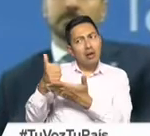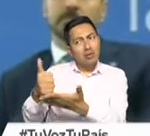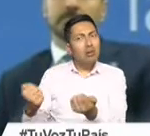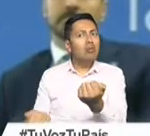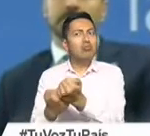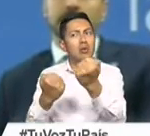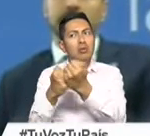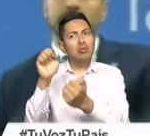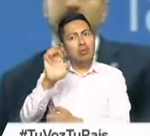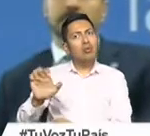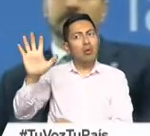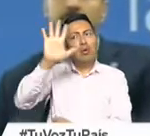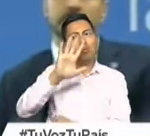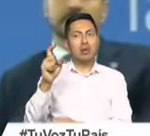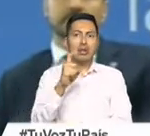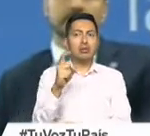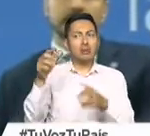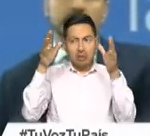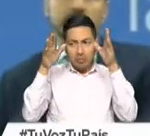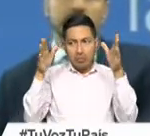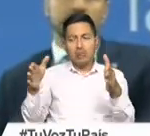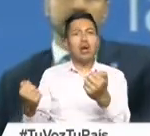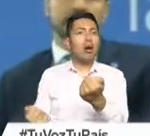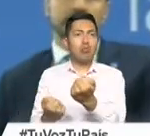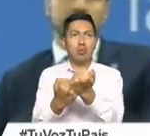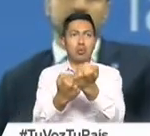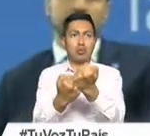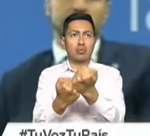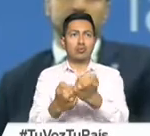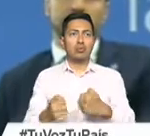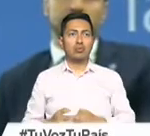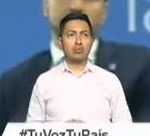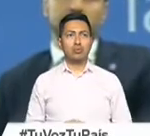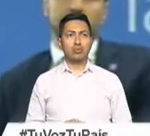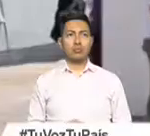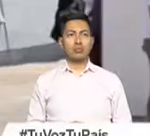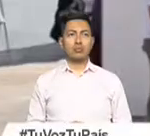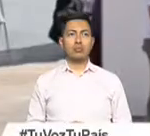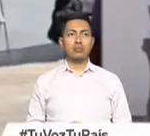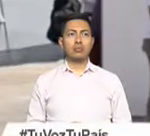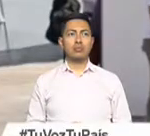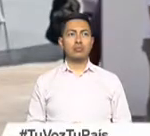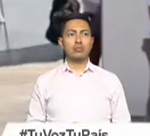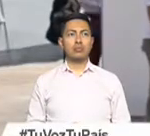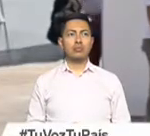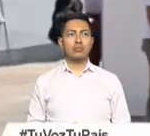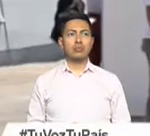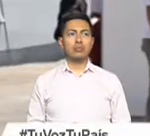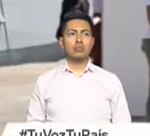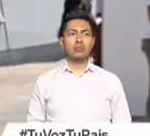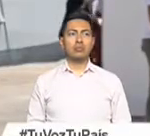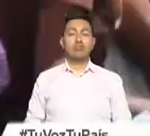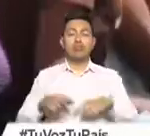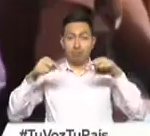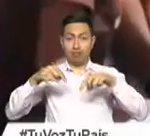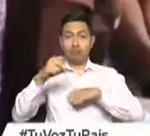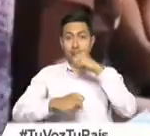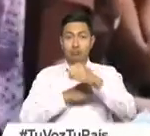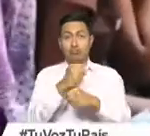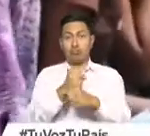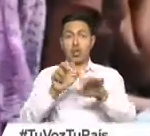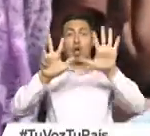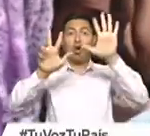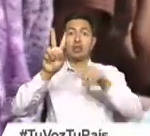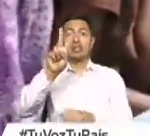civilización. A la propia historia y a la propia civiltà. En lo que va de año, más de